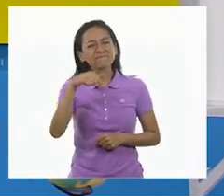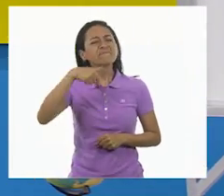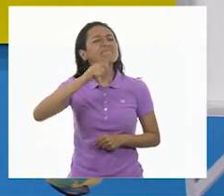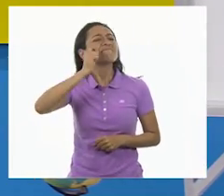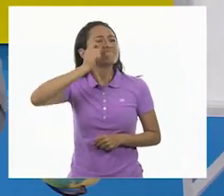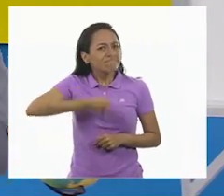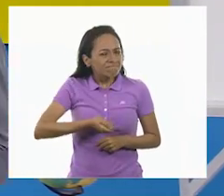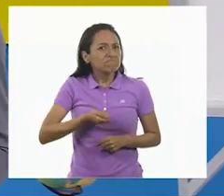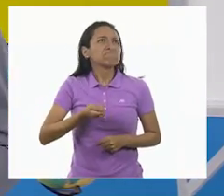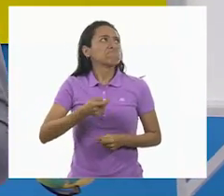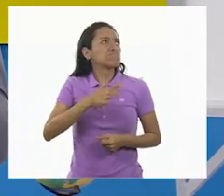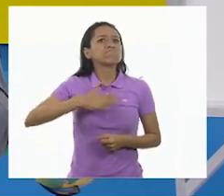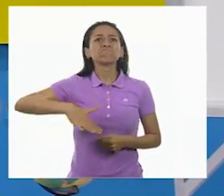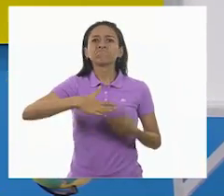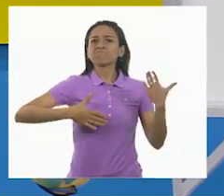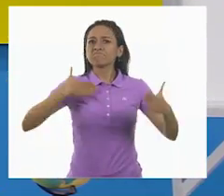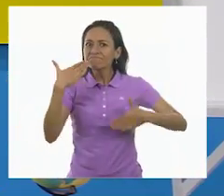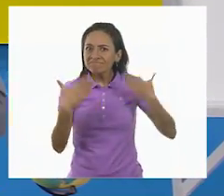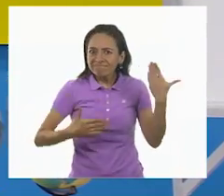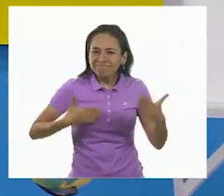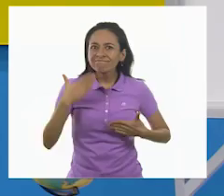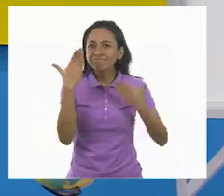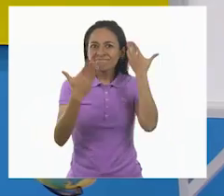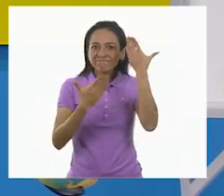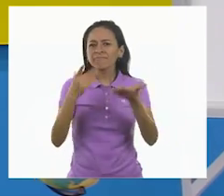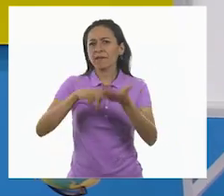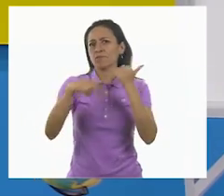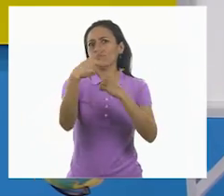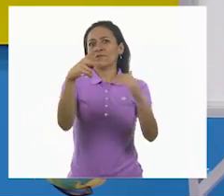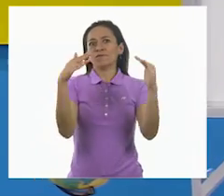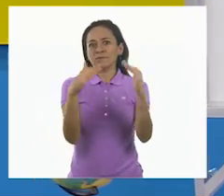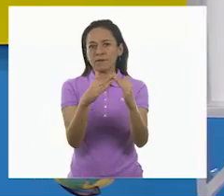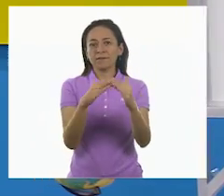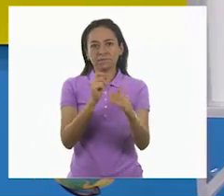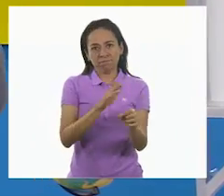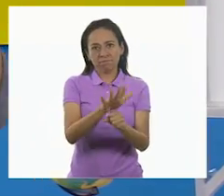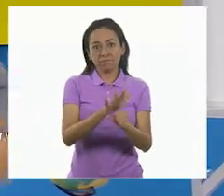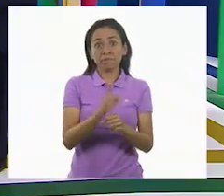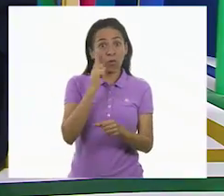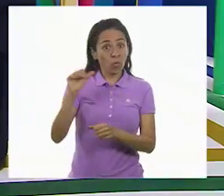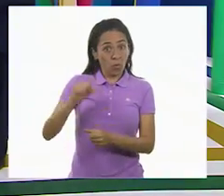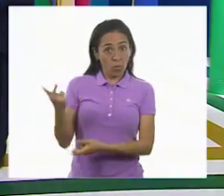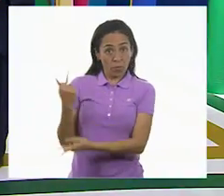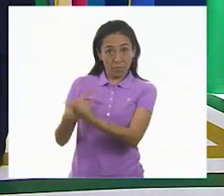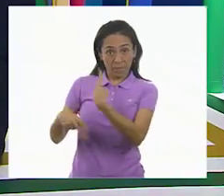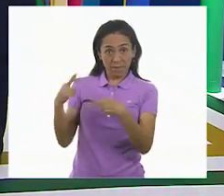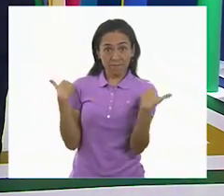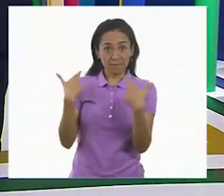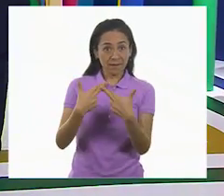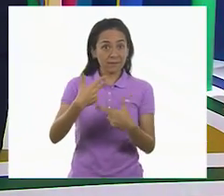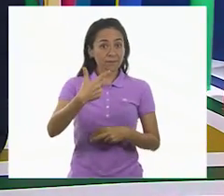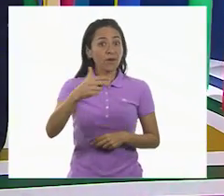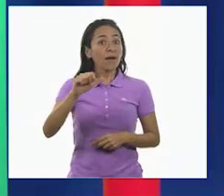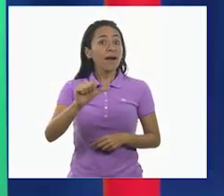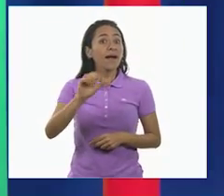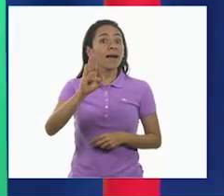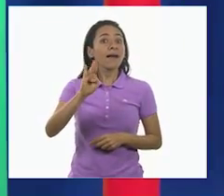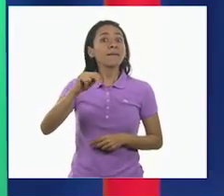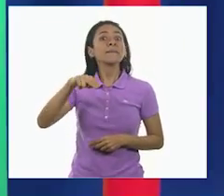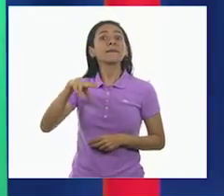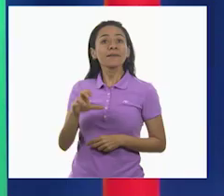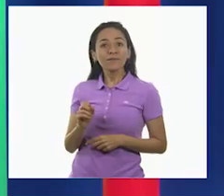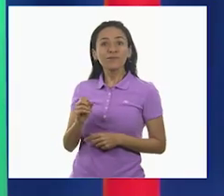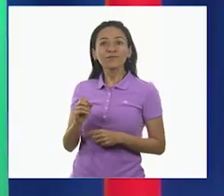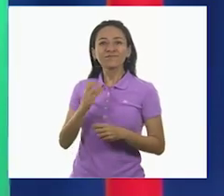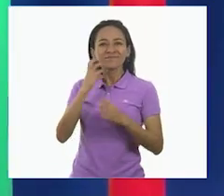divertirnos desde nuestros hogares. Y hoy nos acompaña el profesor Gavino Sánchez. Profesor Gavino, ¿cómo le va? Hola Aníbal,